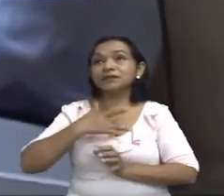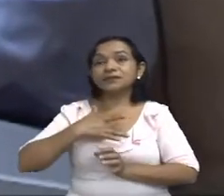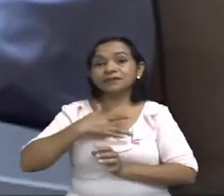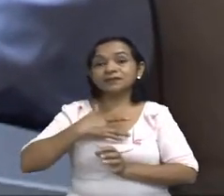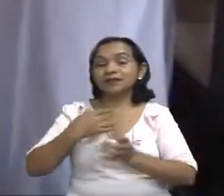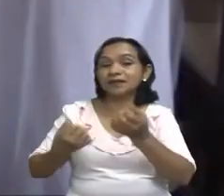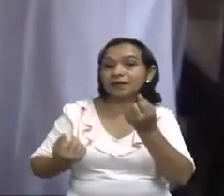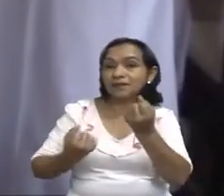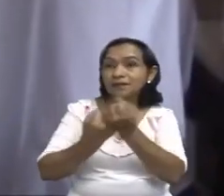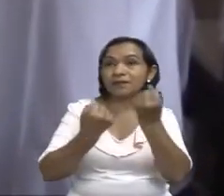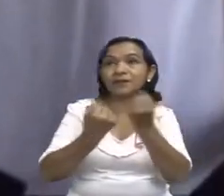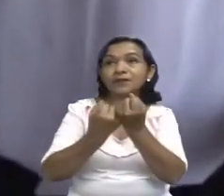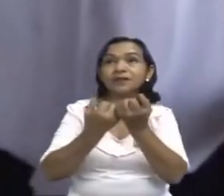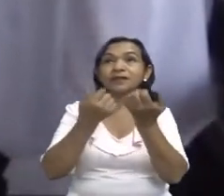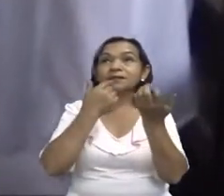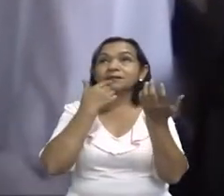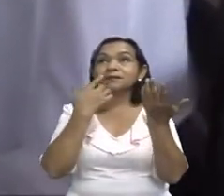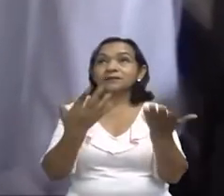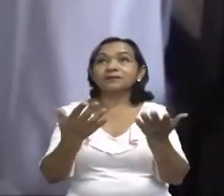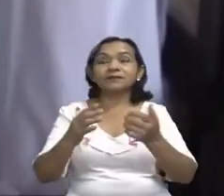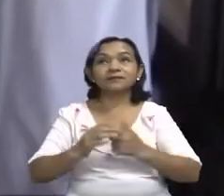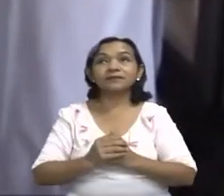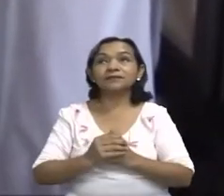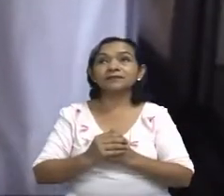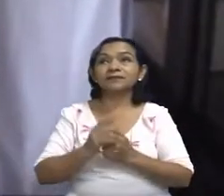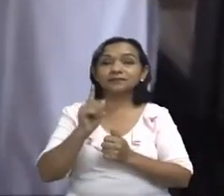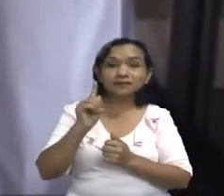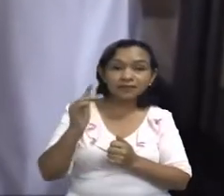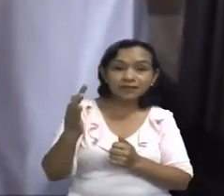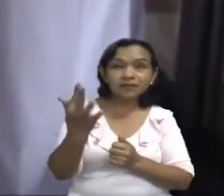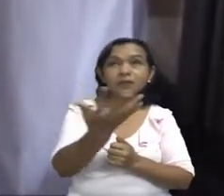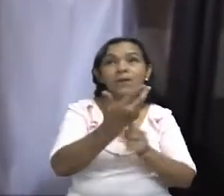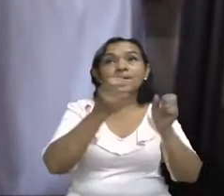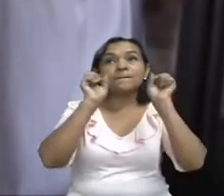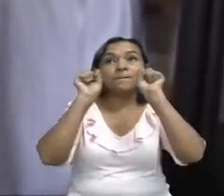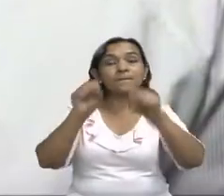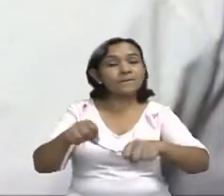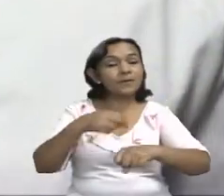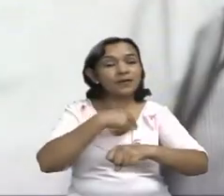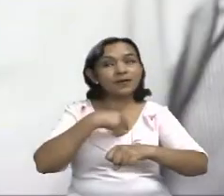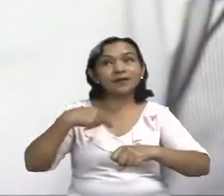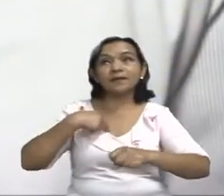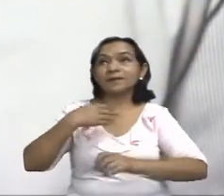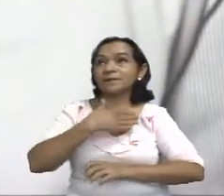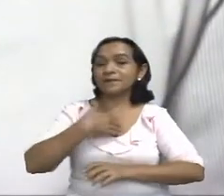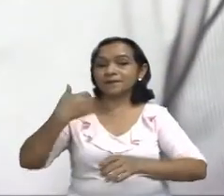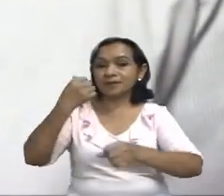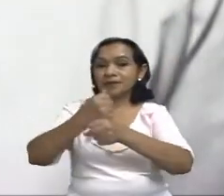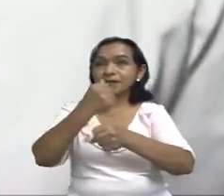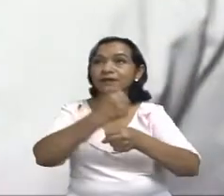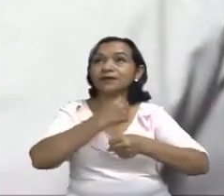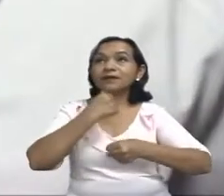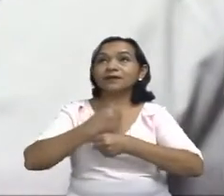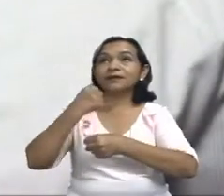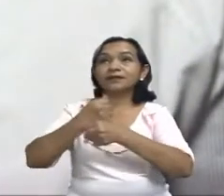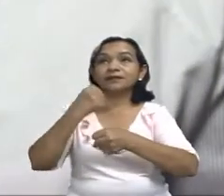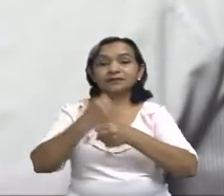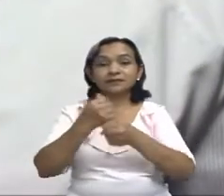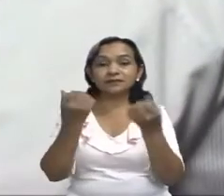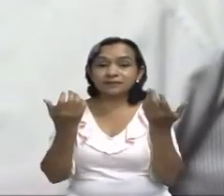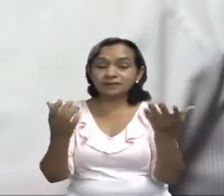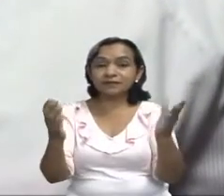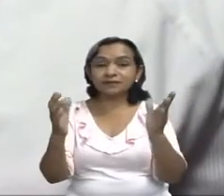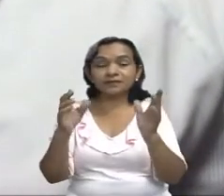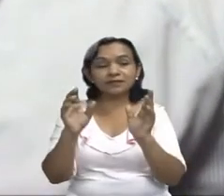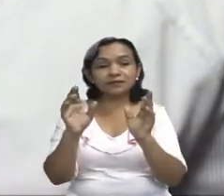también apoyar esto para que estuviese haciéndose el mejor trabajo en medio de las limitaciones de los recursos, porque somos un país